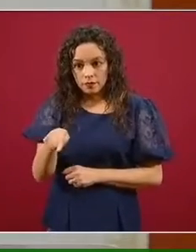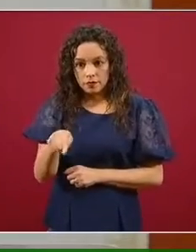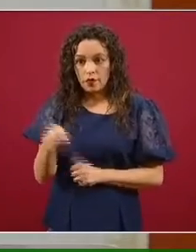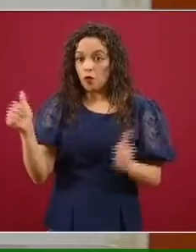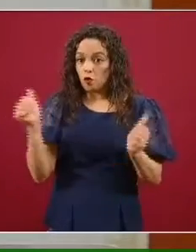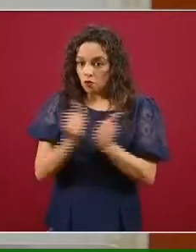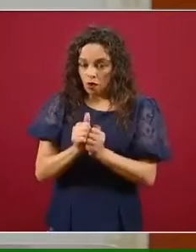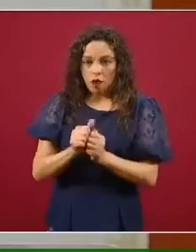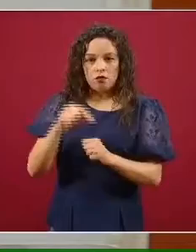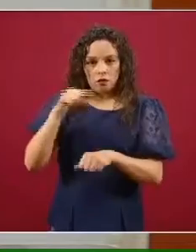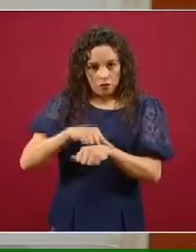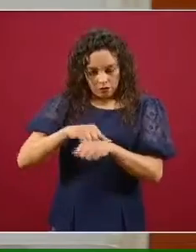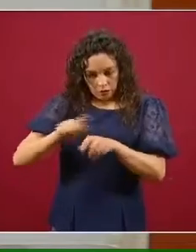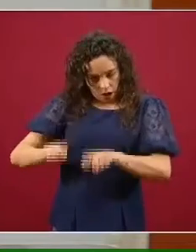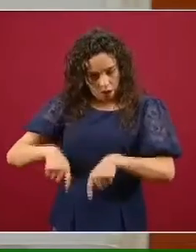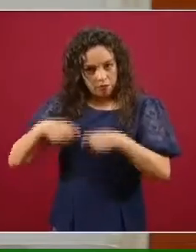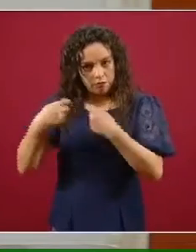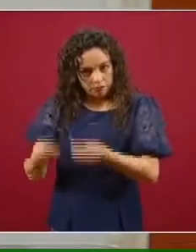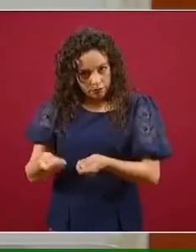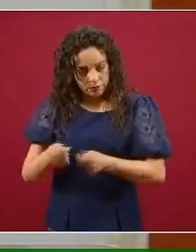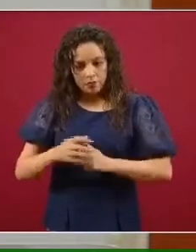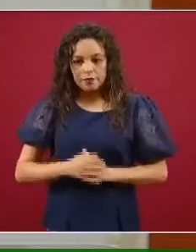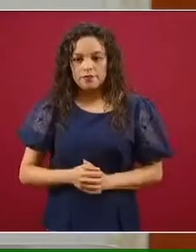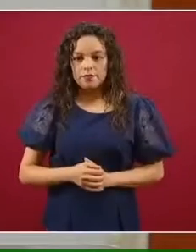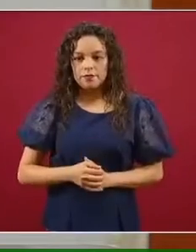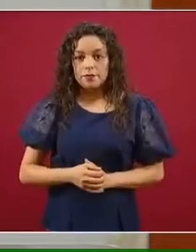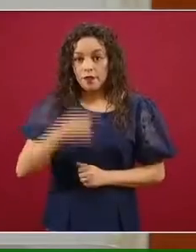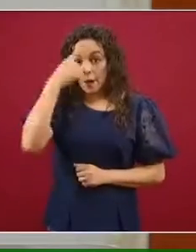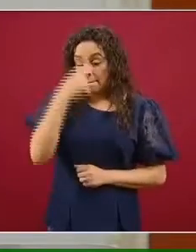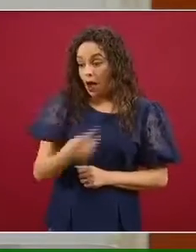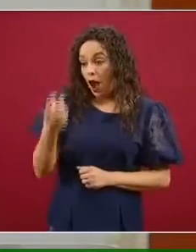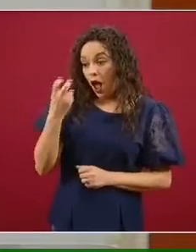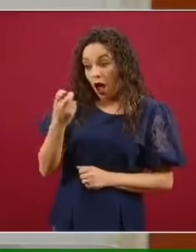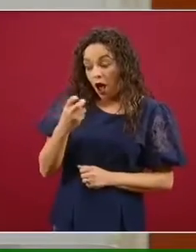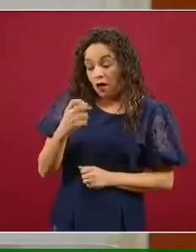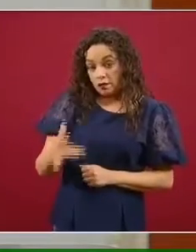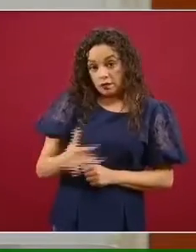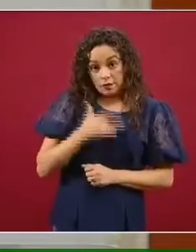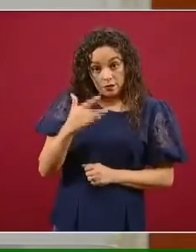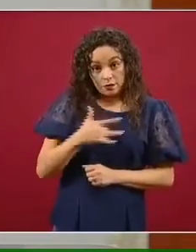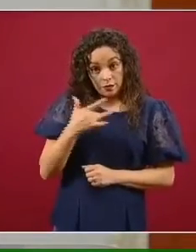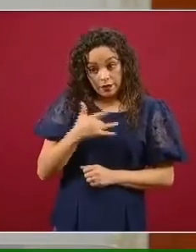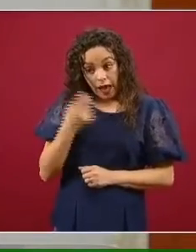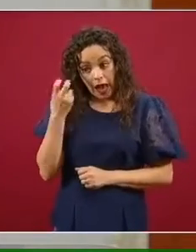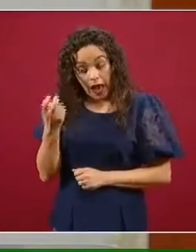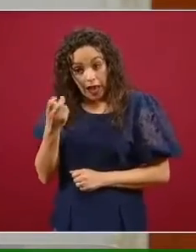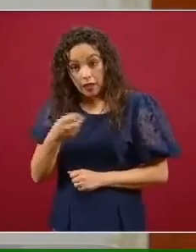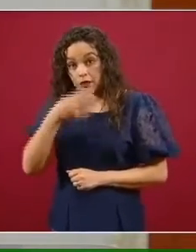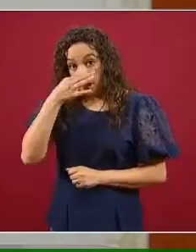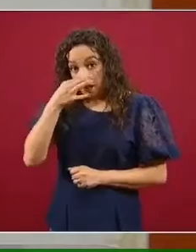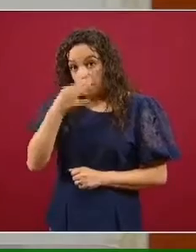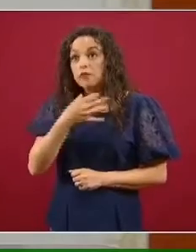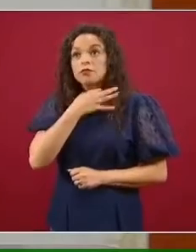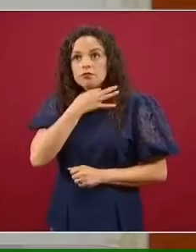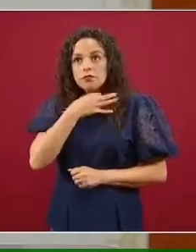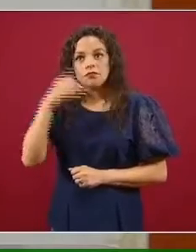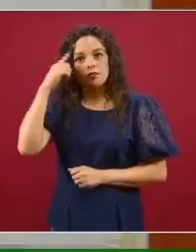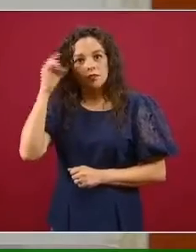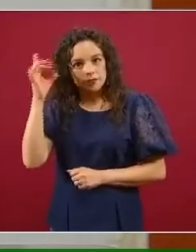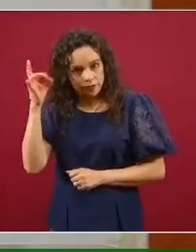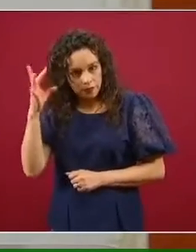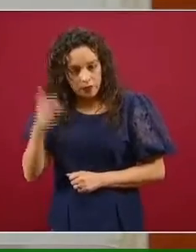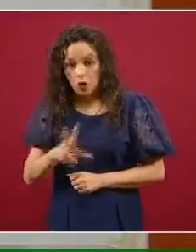ha sido el caso de repente para estos síntomas. No es dirigido para SARS-CoV-2 SARS-CoV-2. Esto